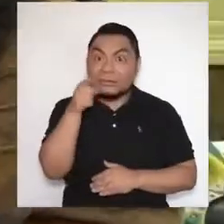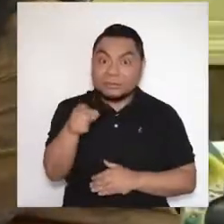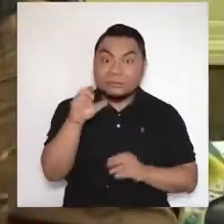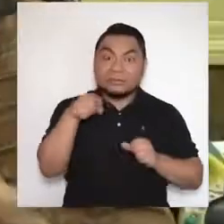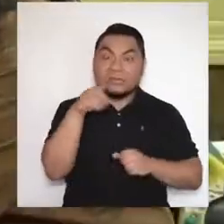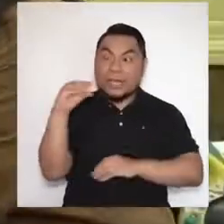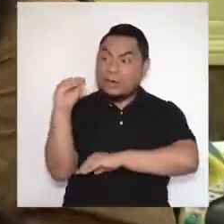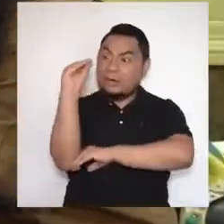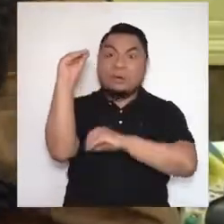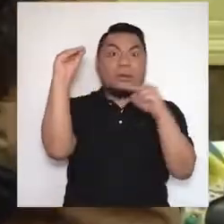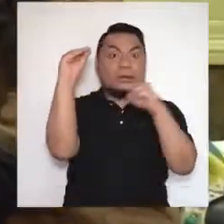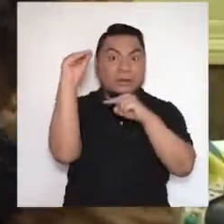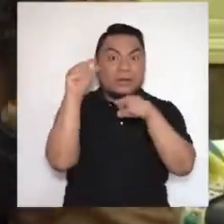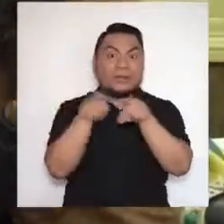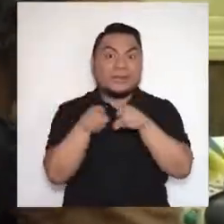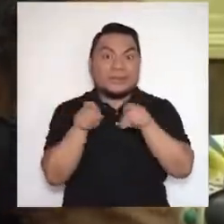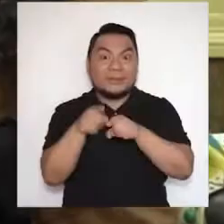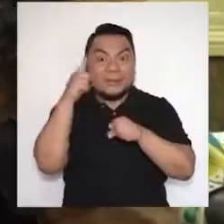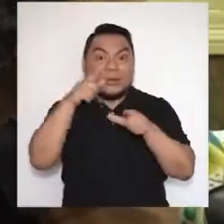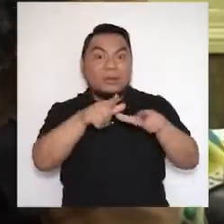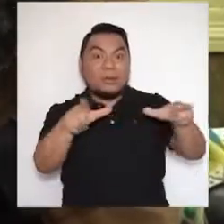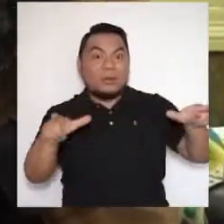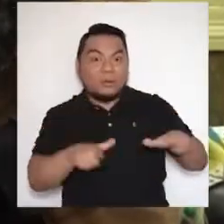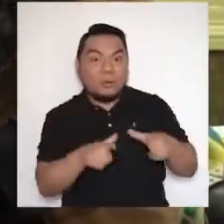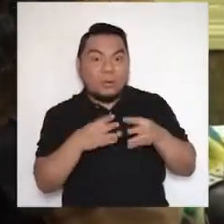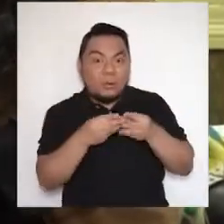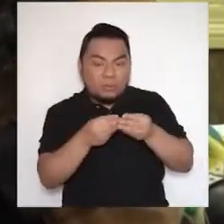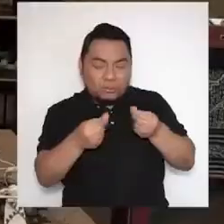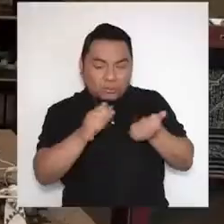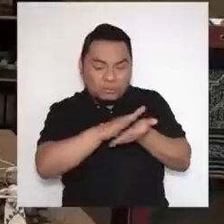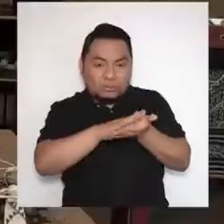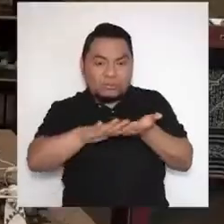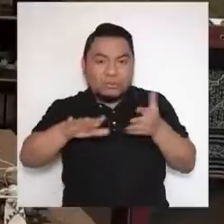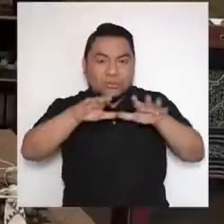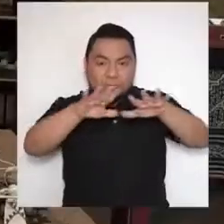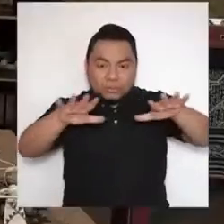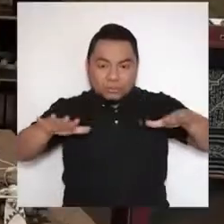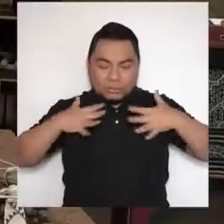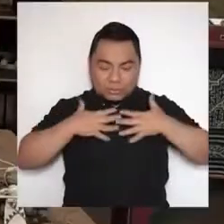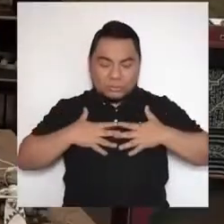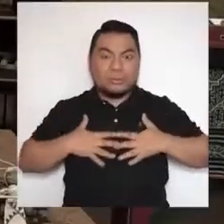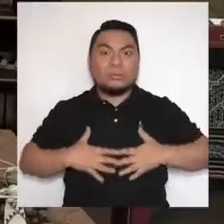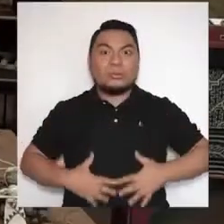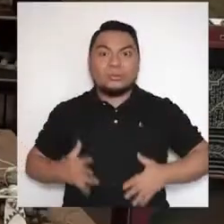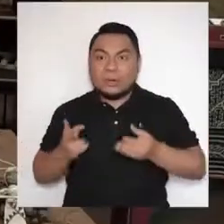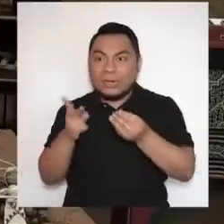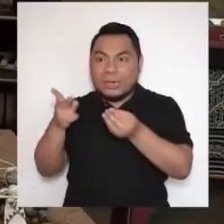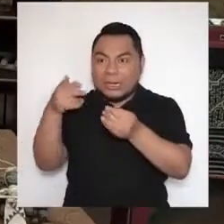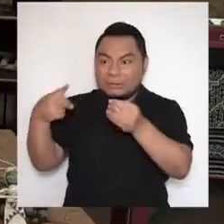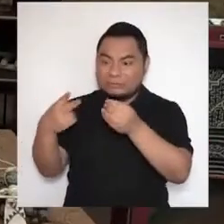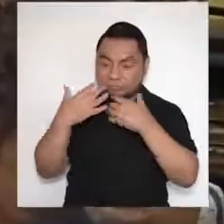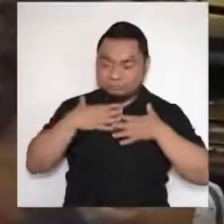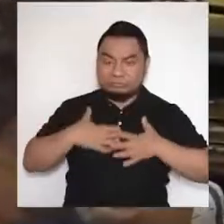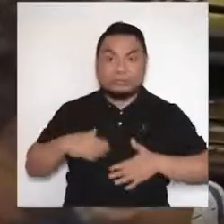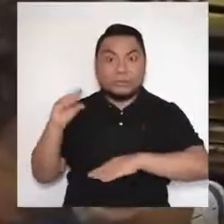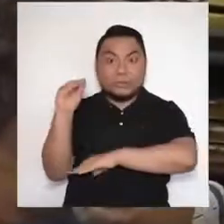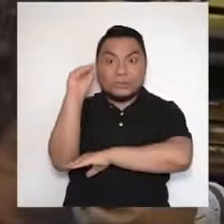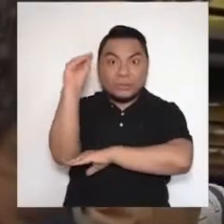la anaconda está también en los kné, que son estos gráficos que ustedes tienen en las telas? ¡Exacto!